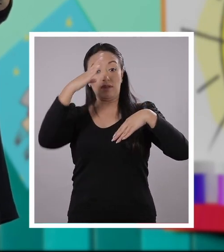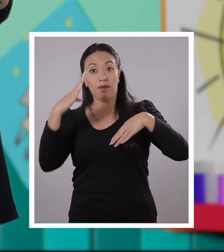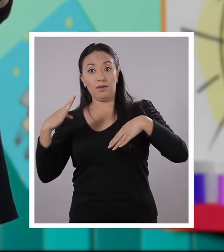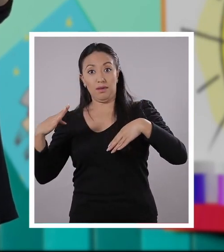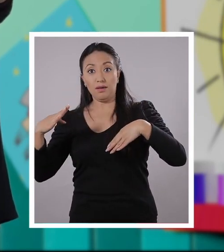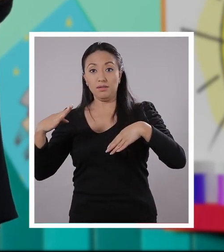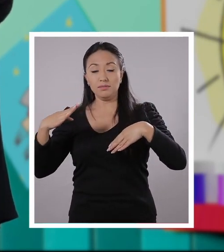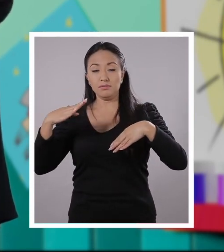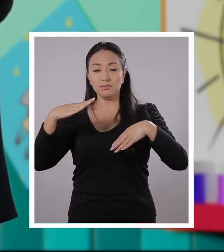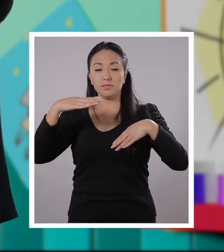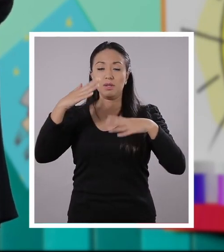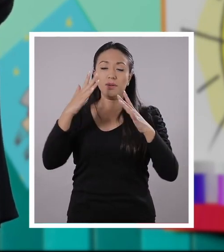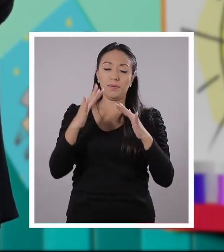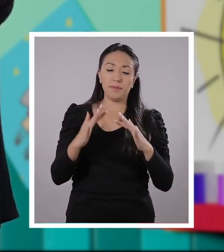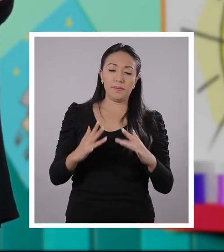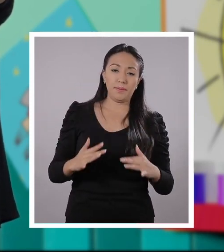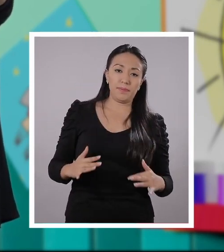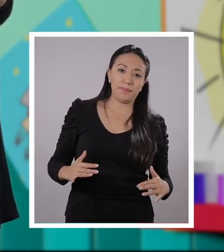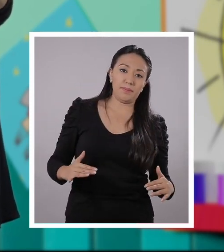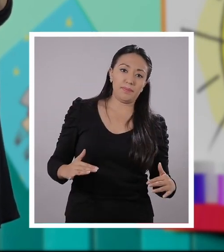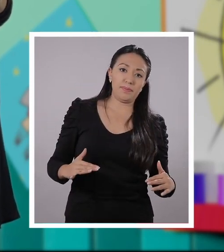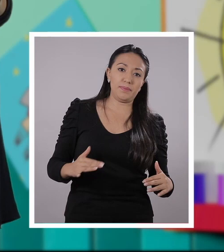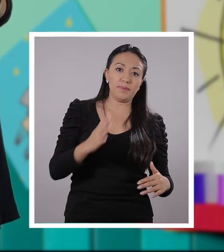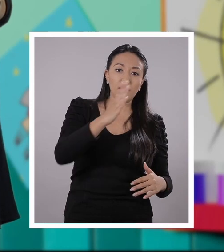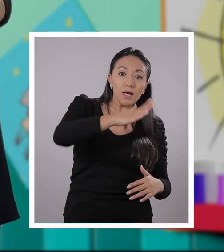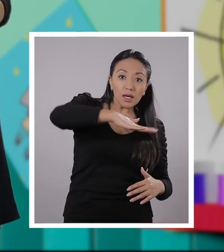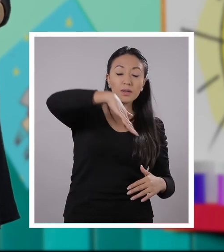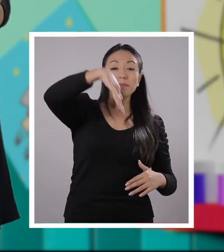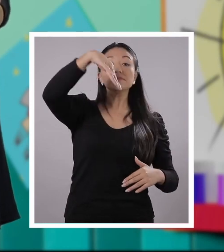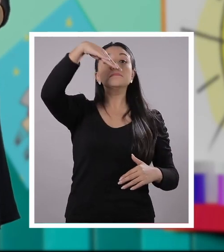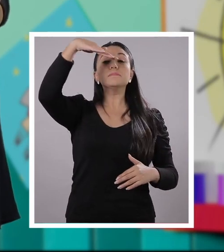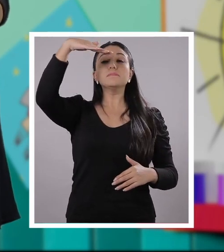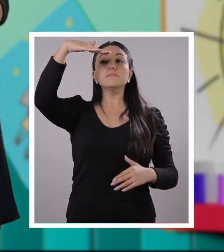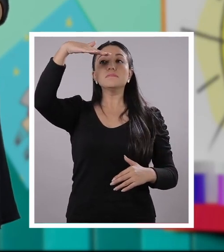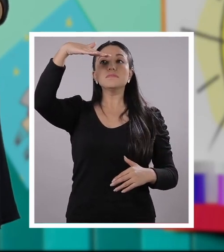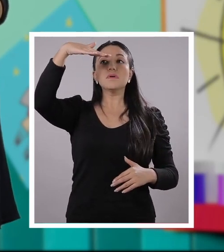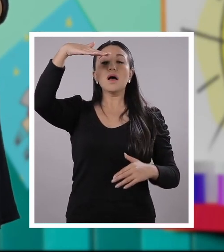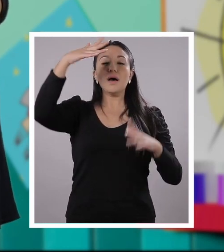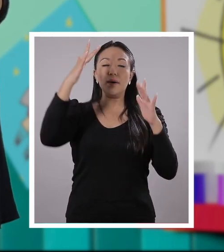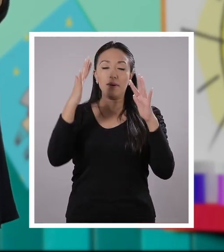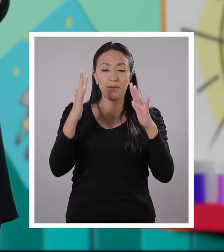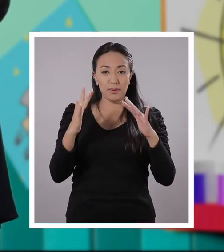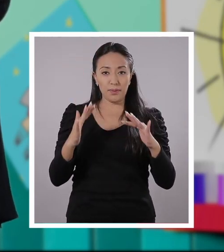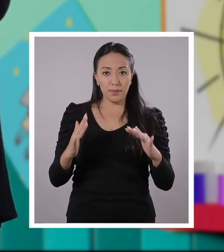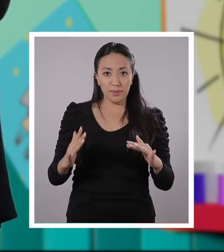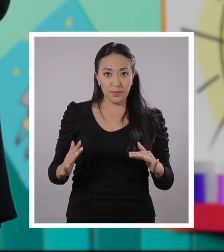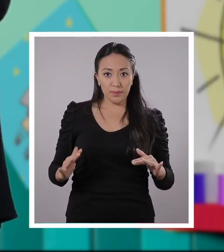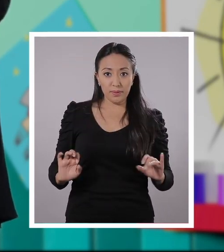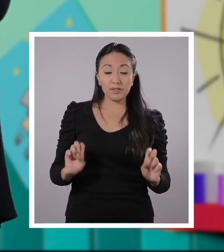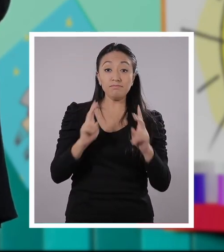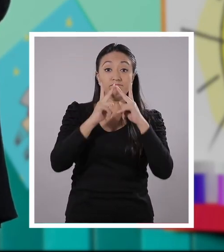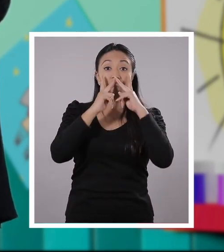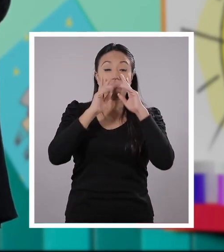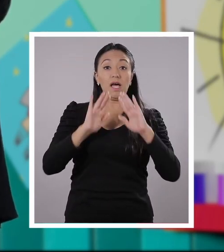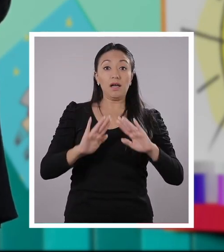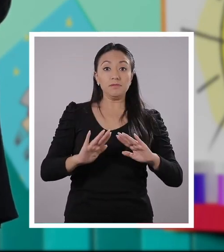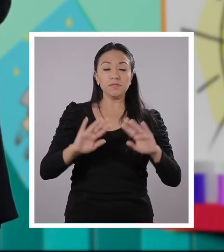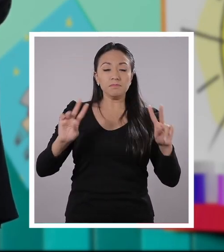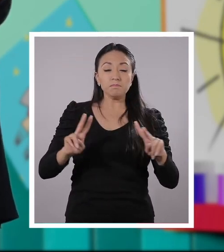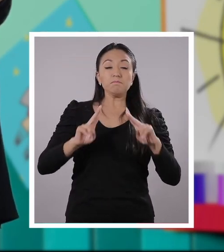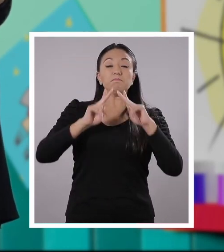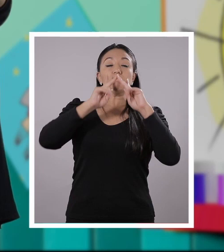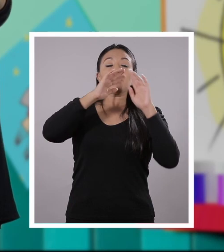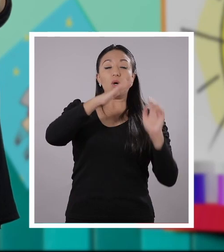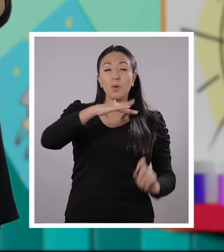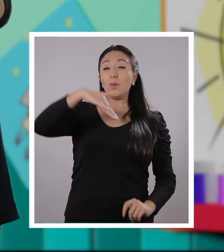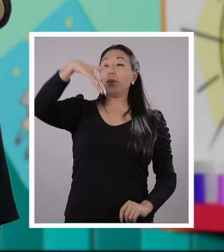montaña. Bajo la montaña. El Chimborazo. Subo la montaña. Exhalo, bajo la montaña.